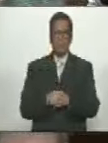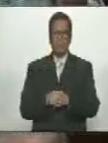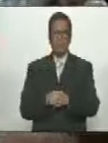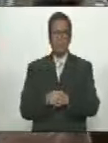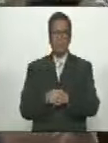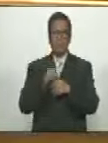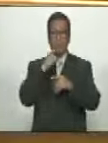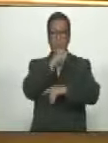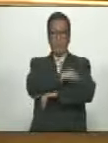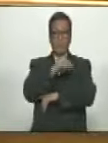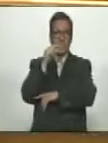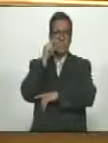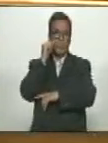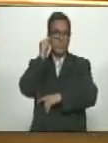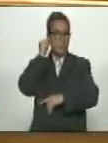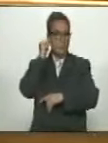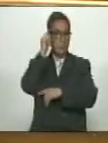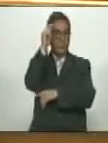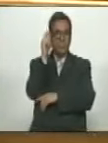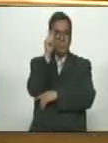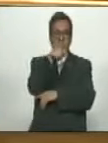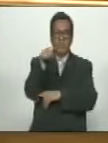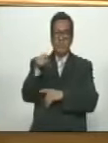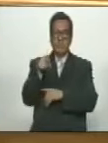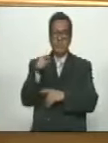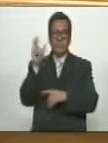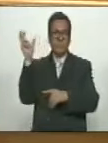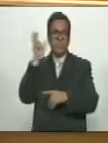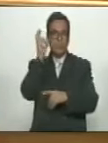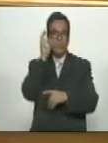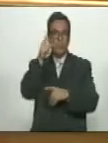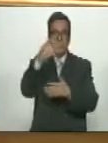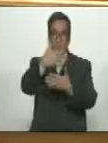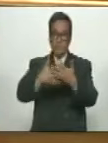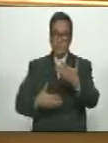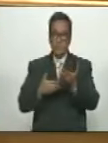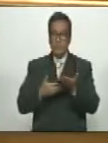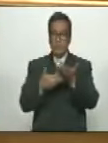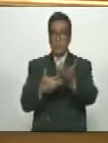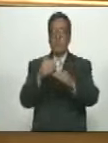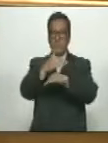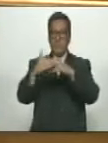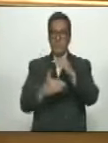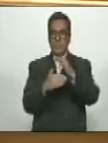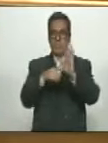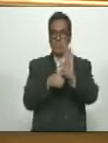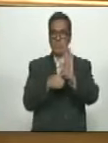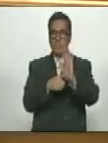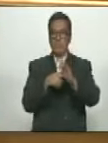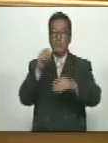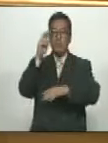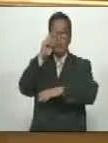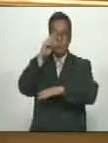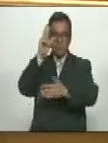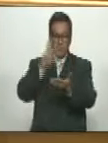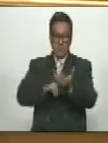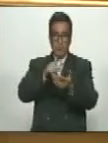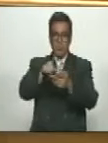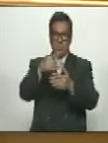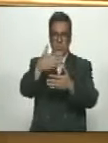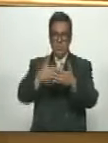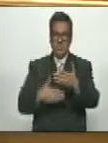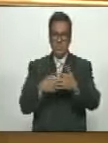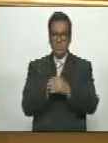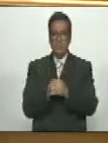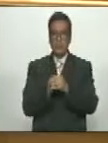las honorables diputadas y los honorables diputados que hayan escuchado el informe presentado por el subsecretario y estén a favor de aprobar el